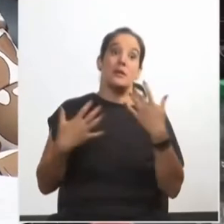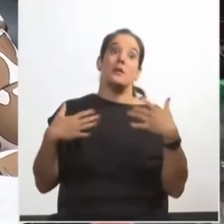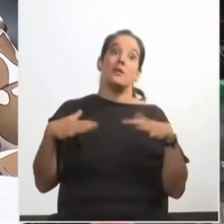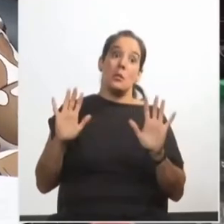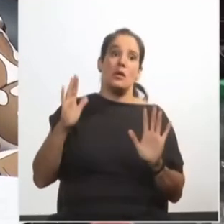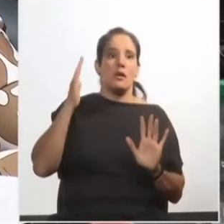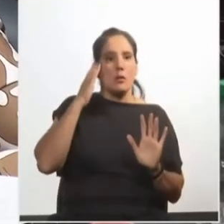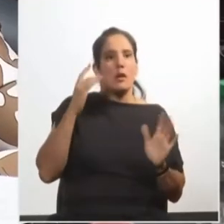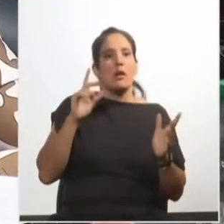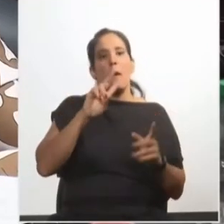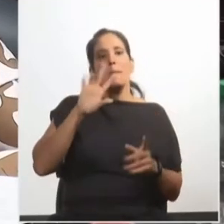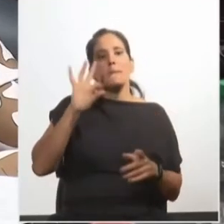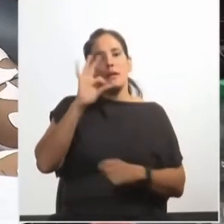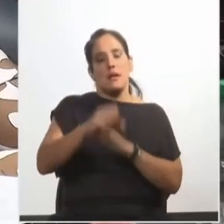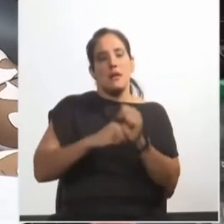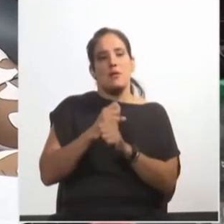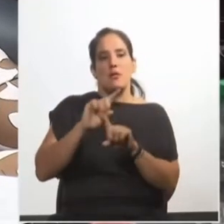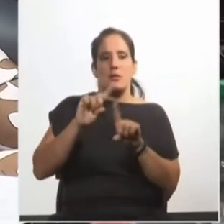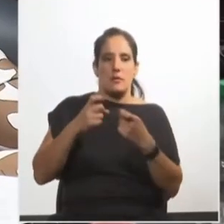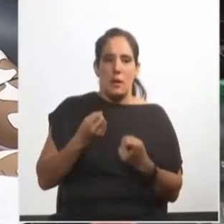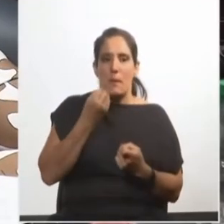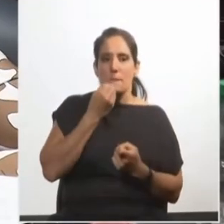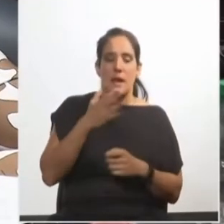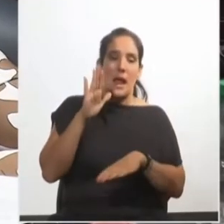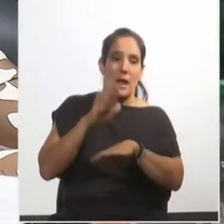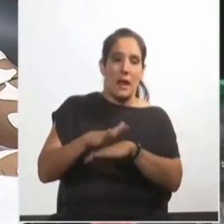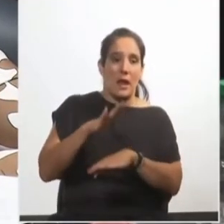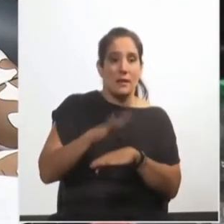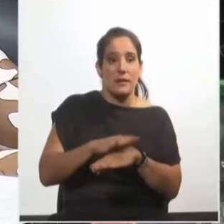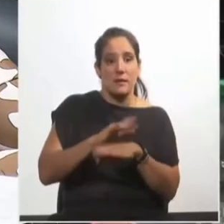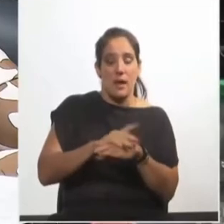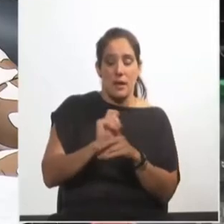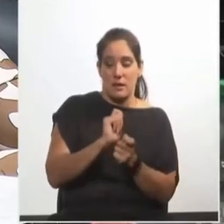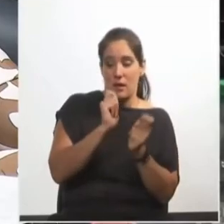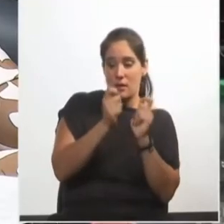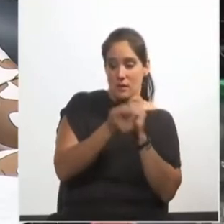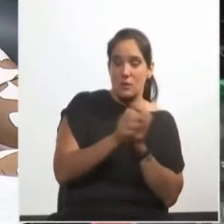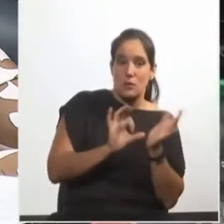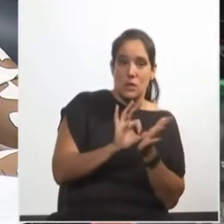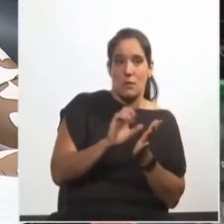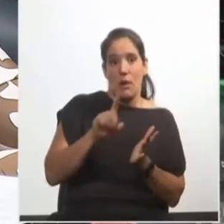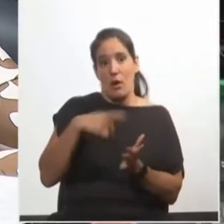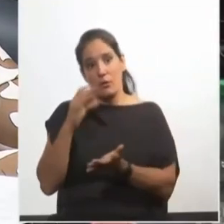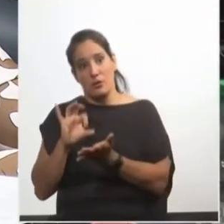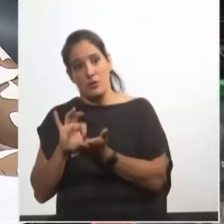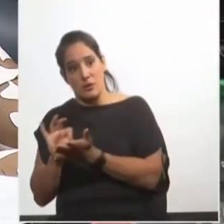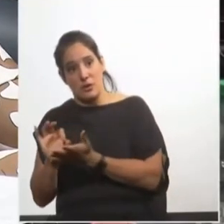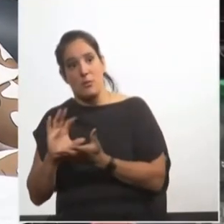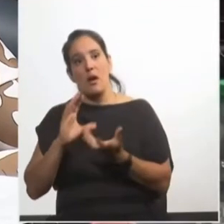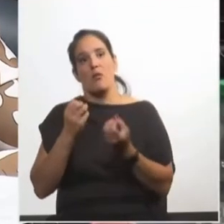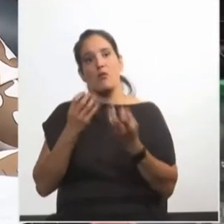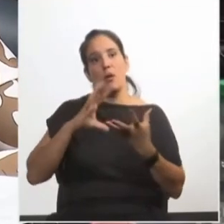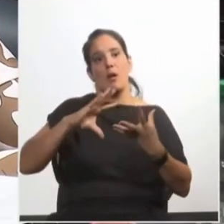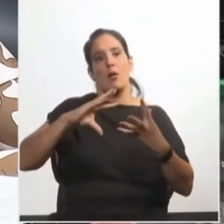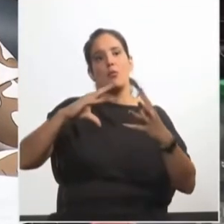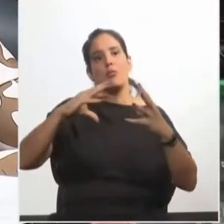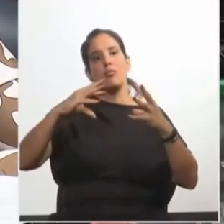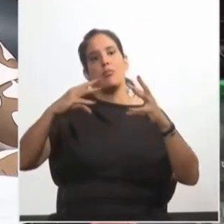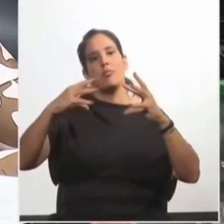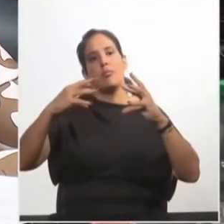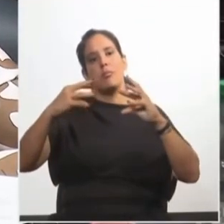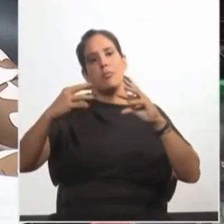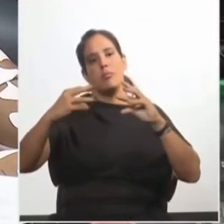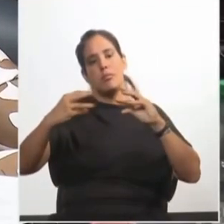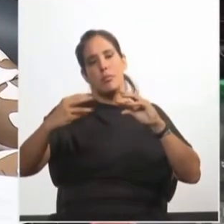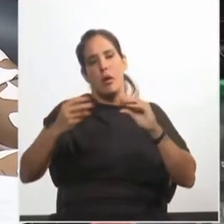ser más que suficientes para garantizar que el pasaje de un sistema a otro fuera de forma suave,